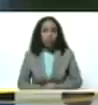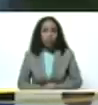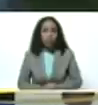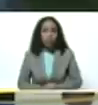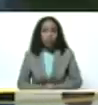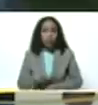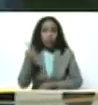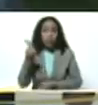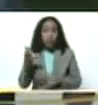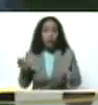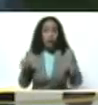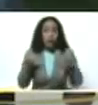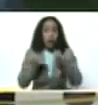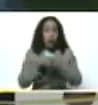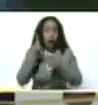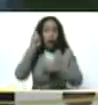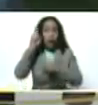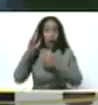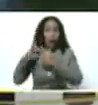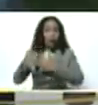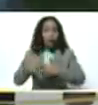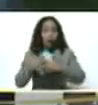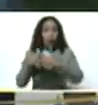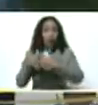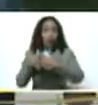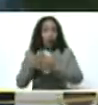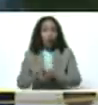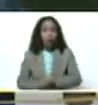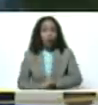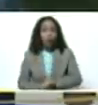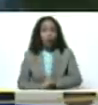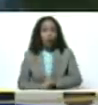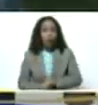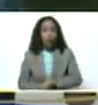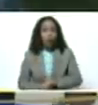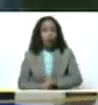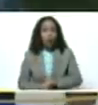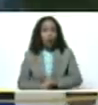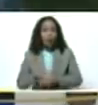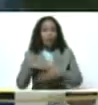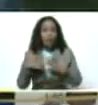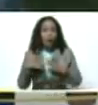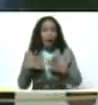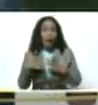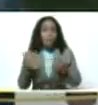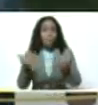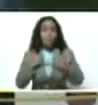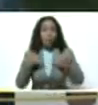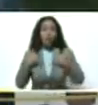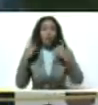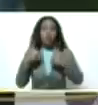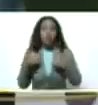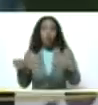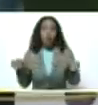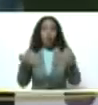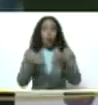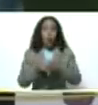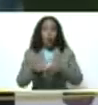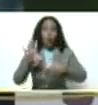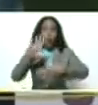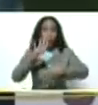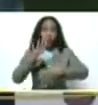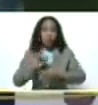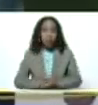de esa reunión en Los Ángeles que se autodenomina Cumbre de las Américas,